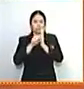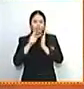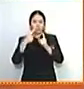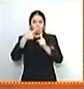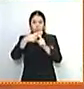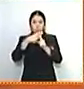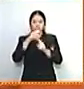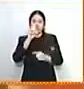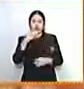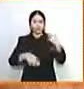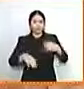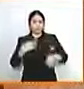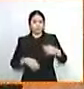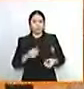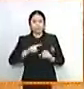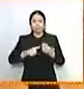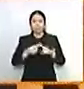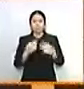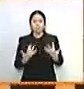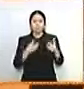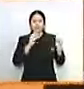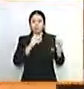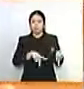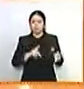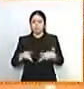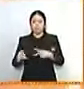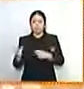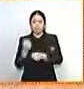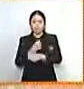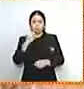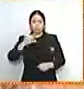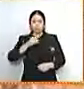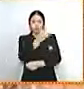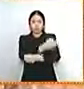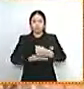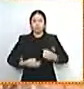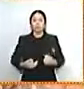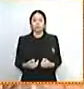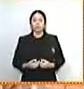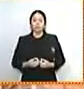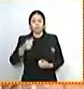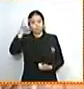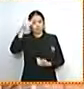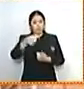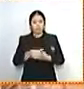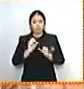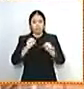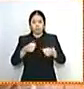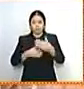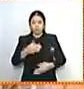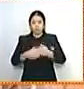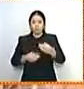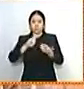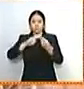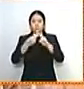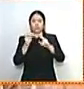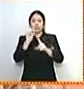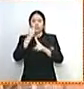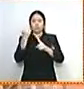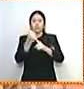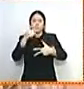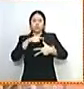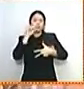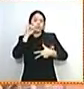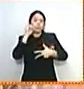Muchas felicidades. Amigos, espero han sido muchos los afortunados ganando en esta tarde. Les recuerdo que nos pueden seguir en nuestras redes sociales de